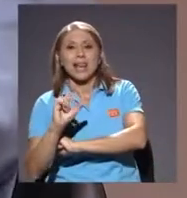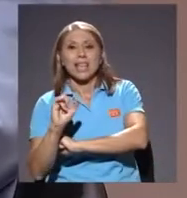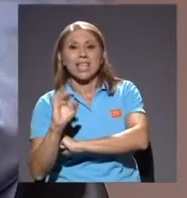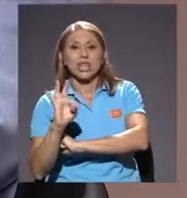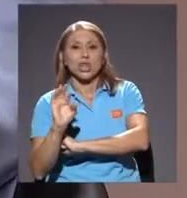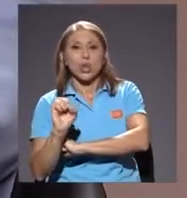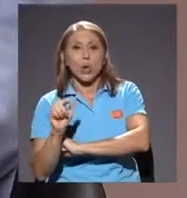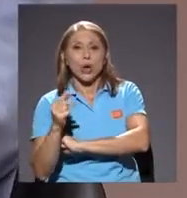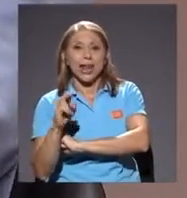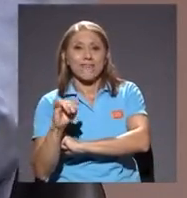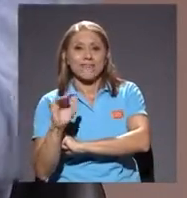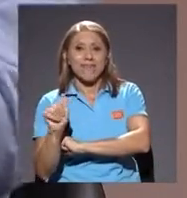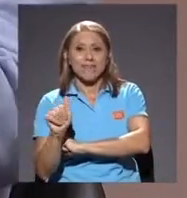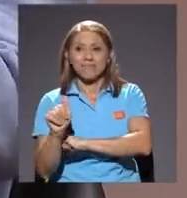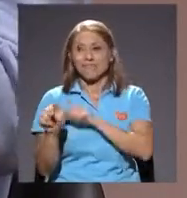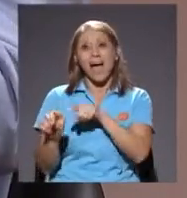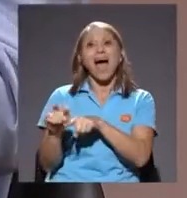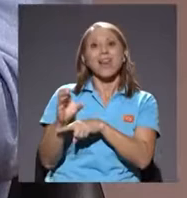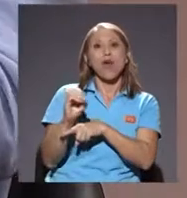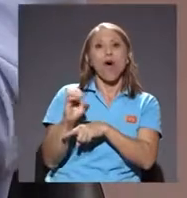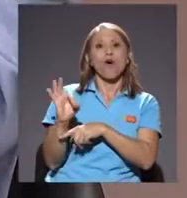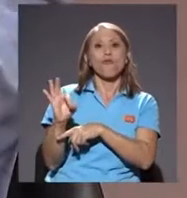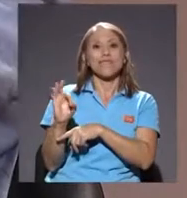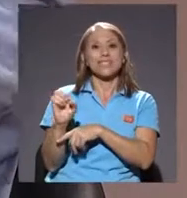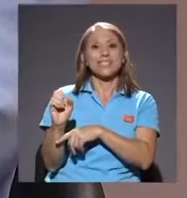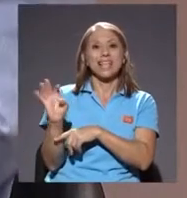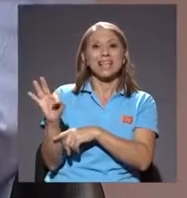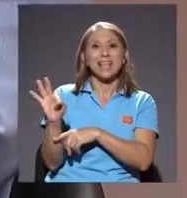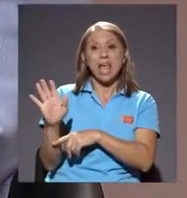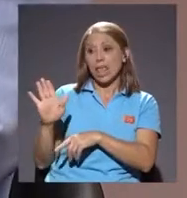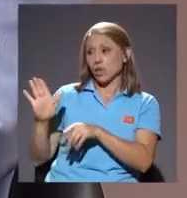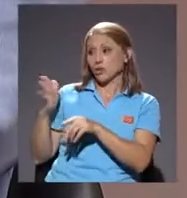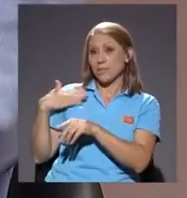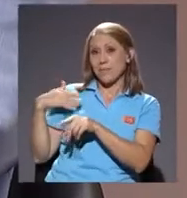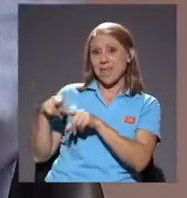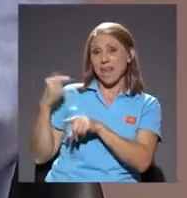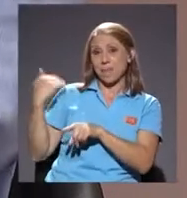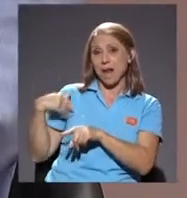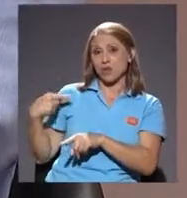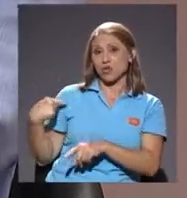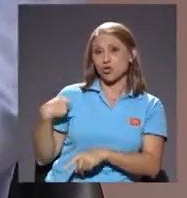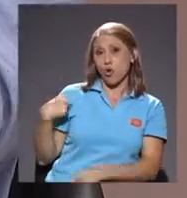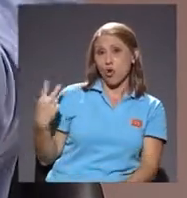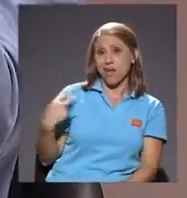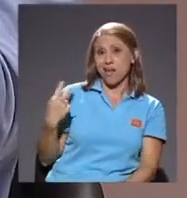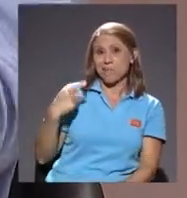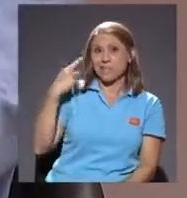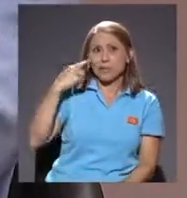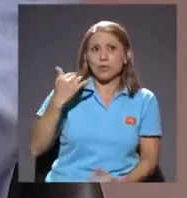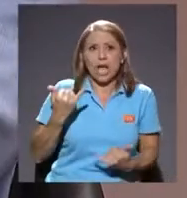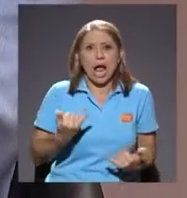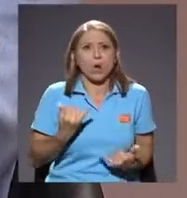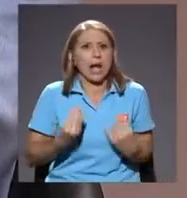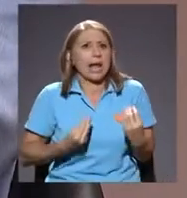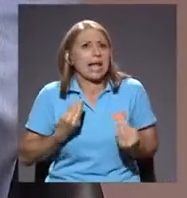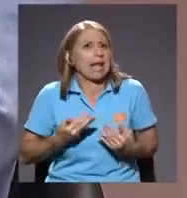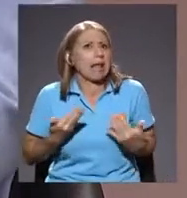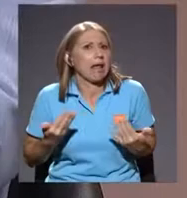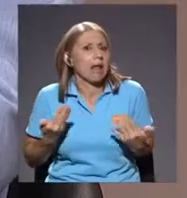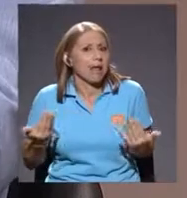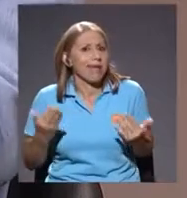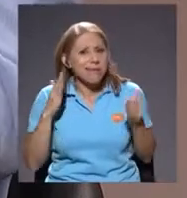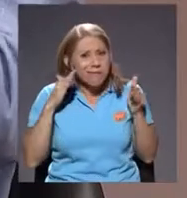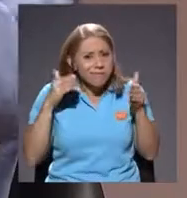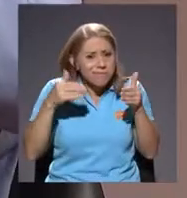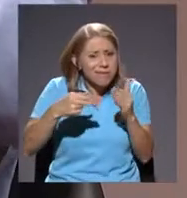nos poníamos a pensar y ahora que mercado abarcamos abarcamos en el mercado de revistas de